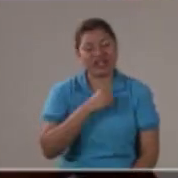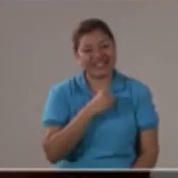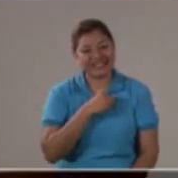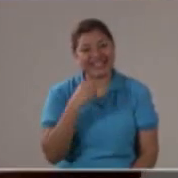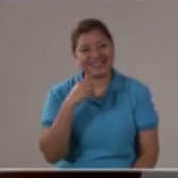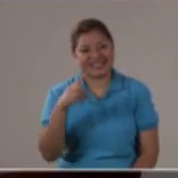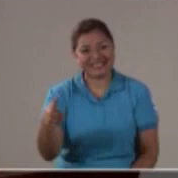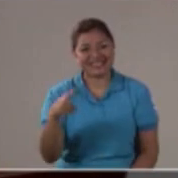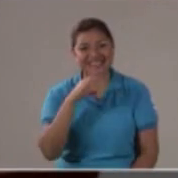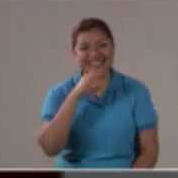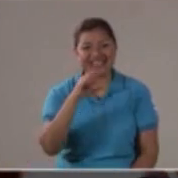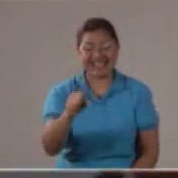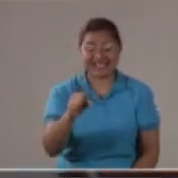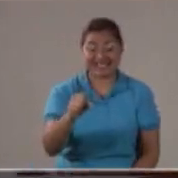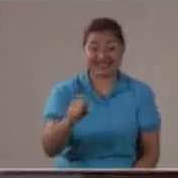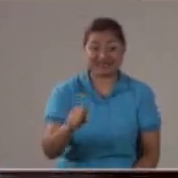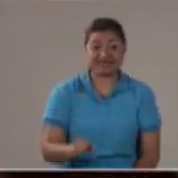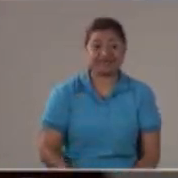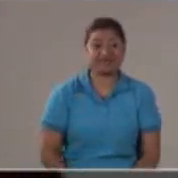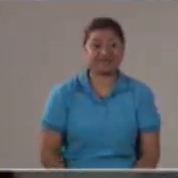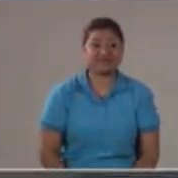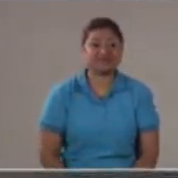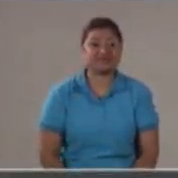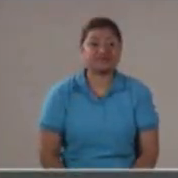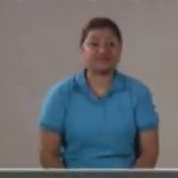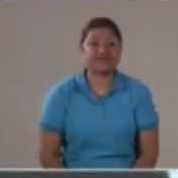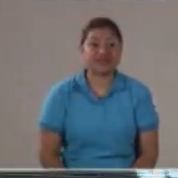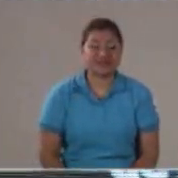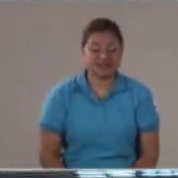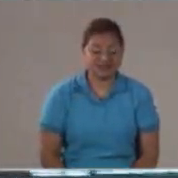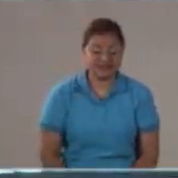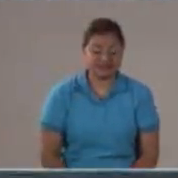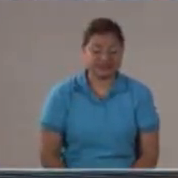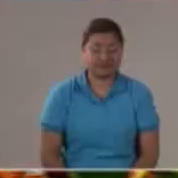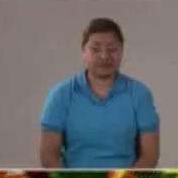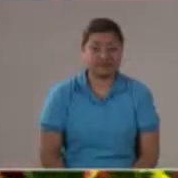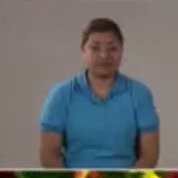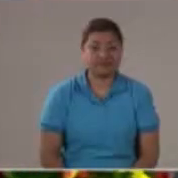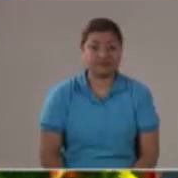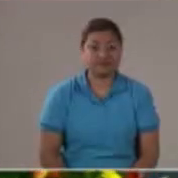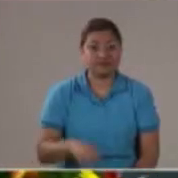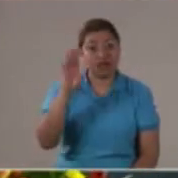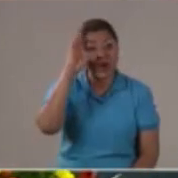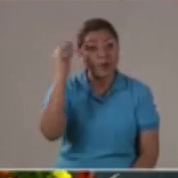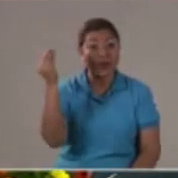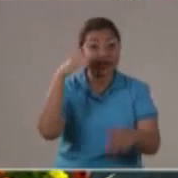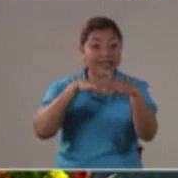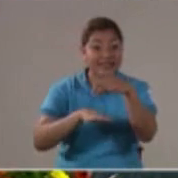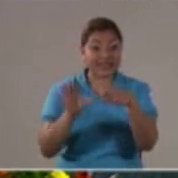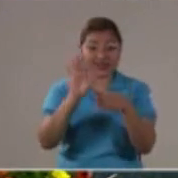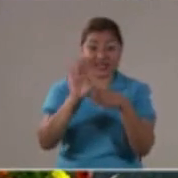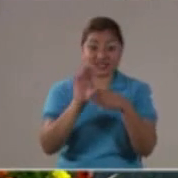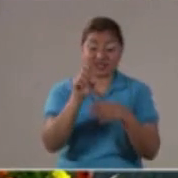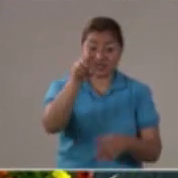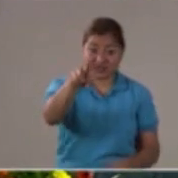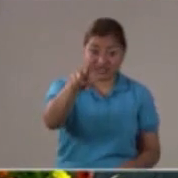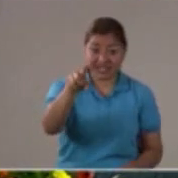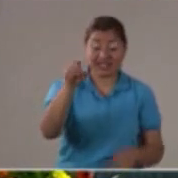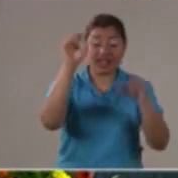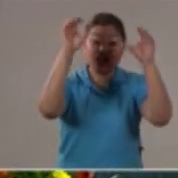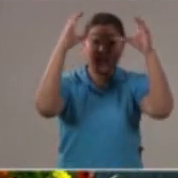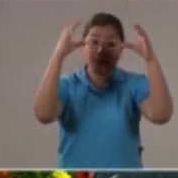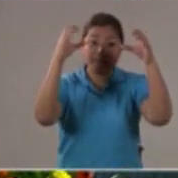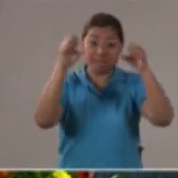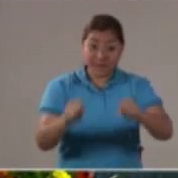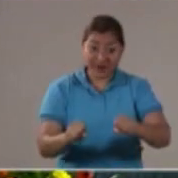decir y por qué le estoy platicando de esto? Porque dentro de las cosas que usted podría bendecir,